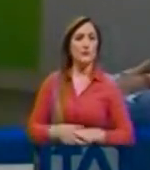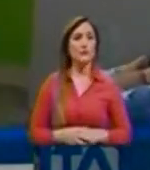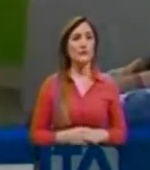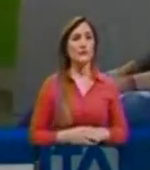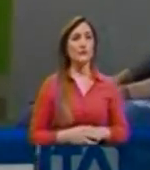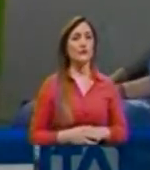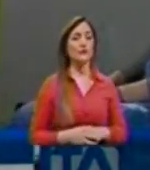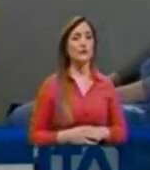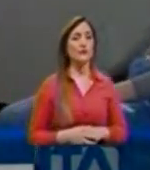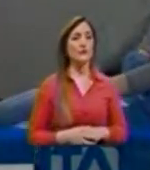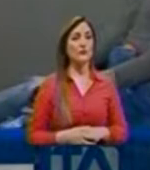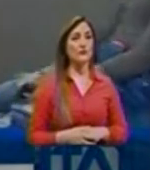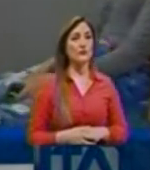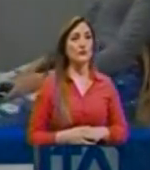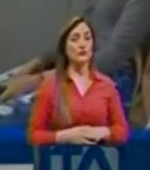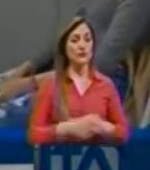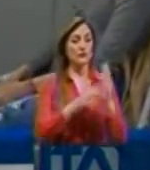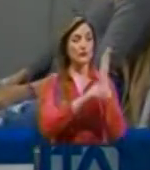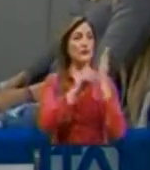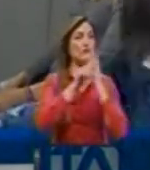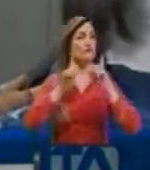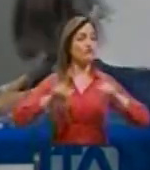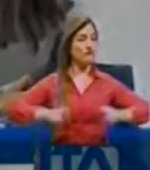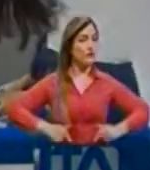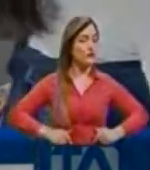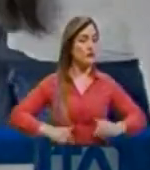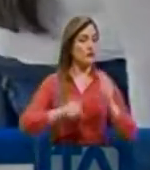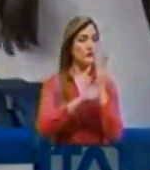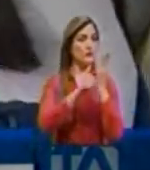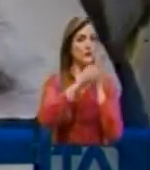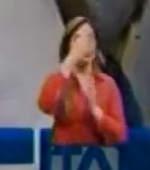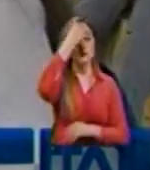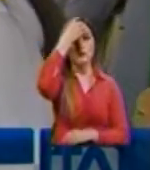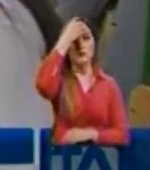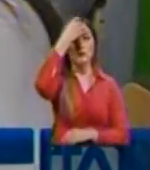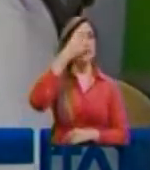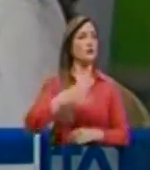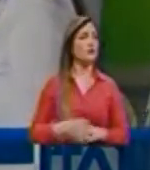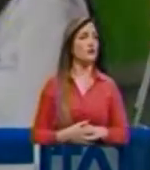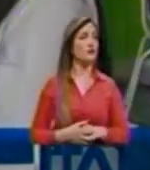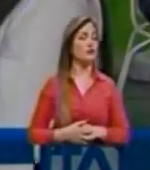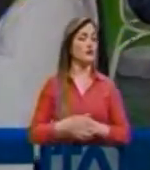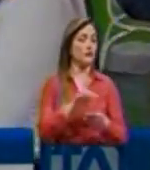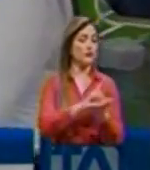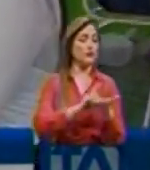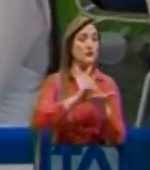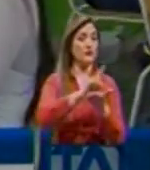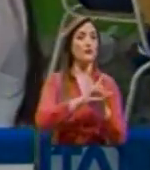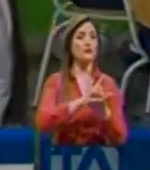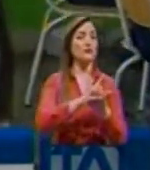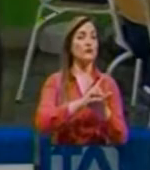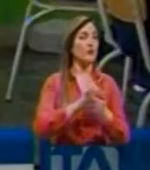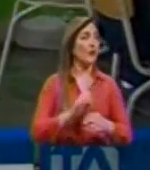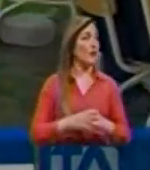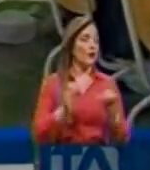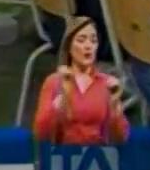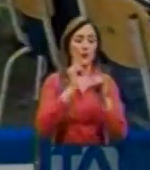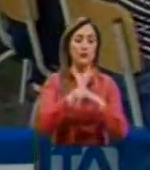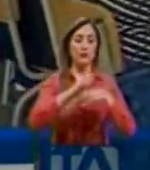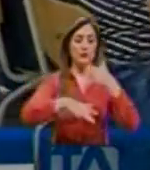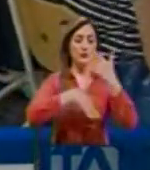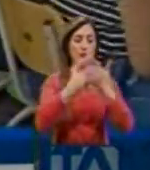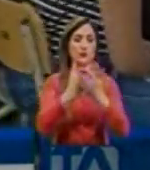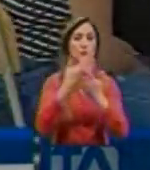estamos conectados, Ministerio de Salud, Ministerio de Educación, a través de sus distritos y obviamente como institución todos